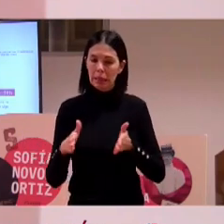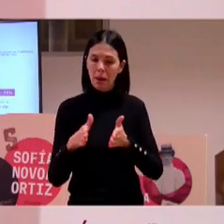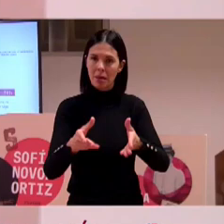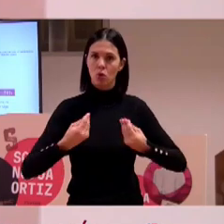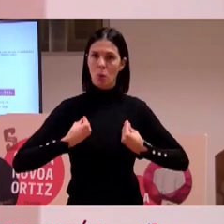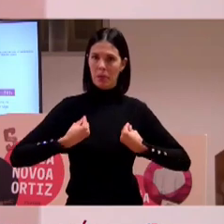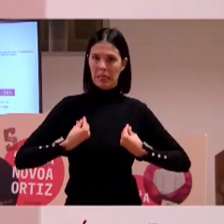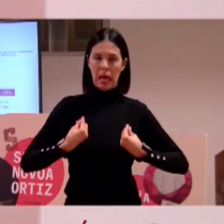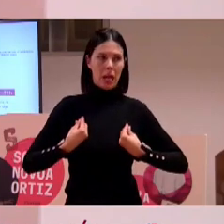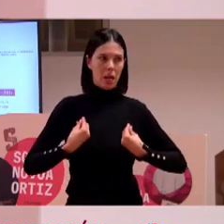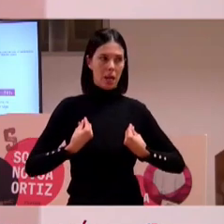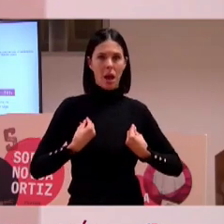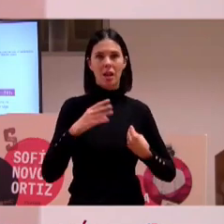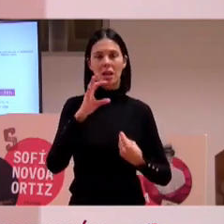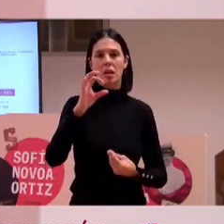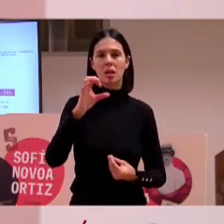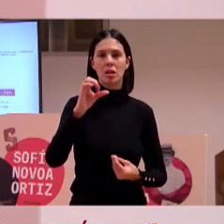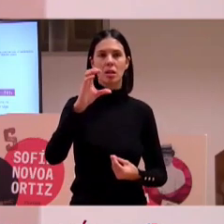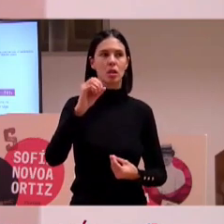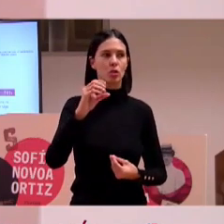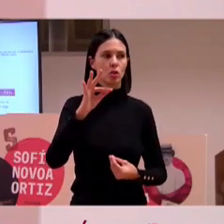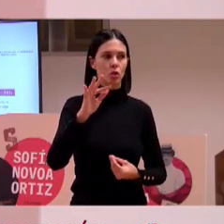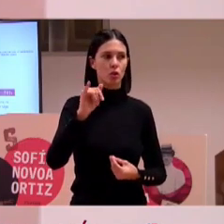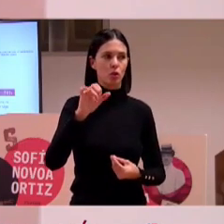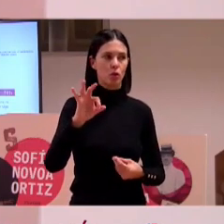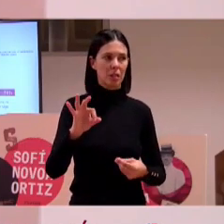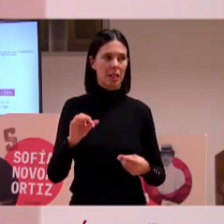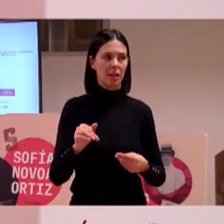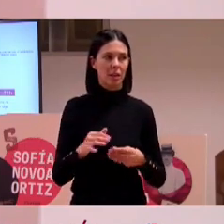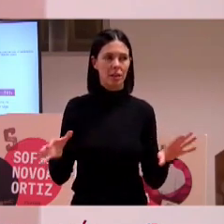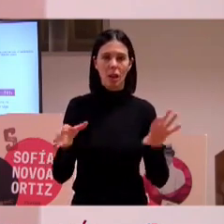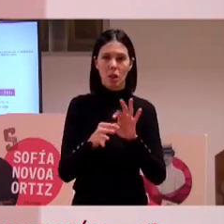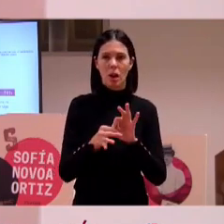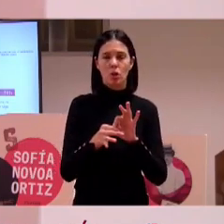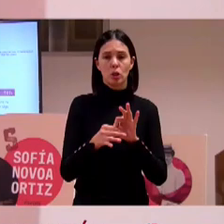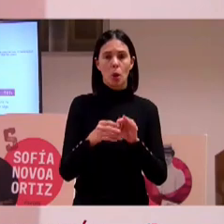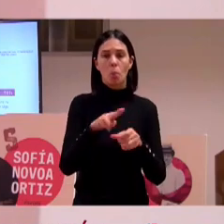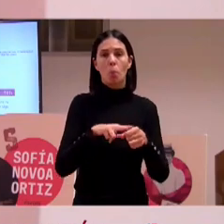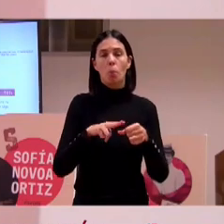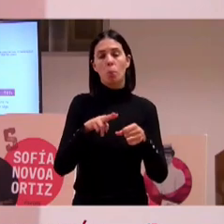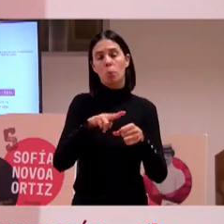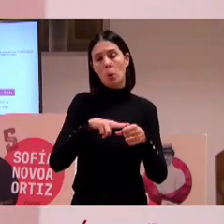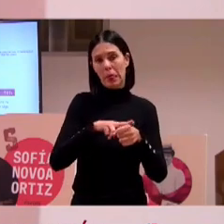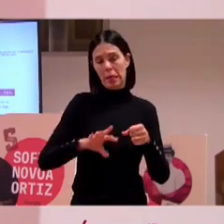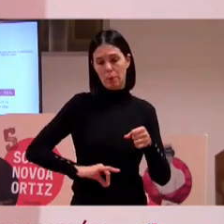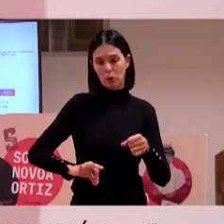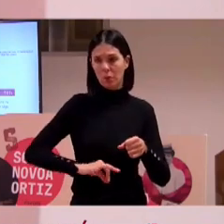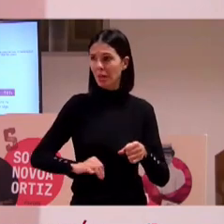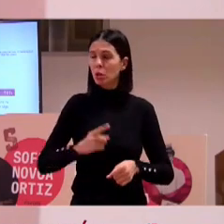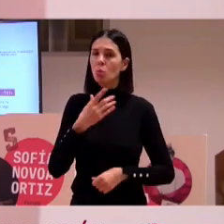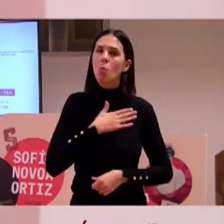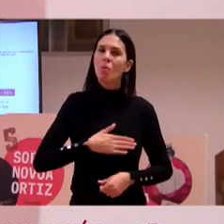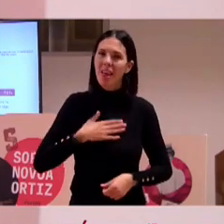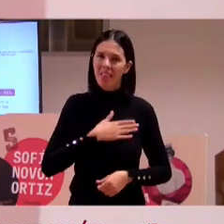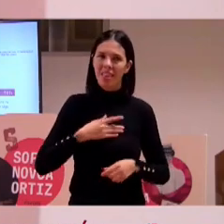vital de Sofía, cinguidos a provincia de Pontevedra. Foi un placer compartir